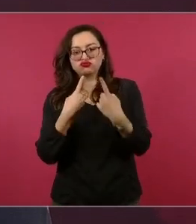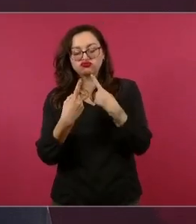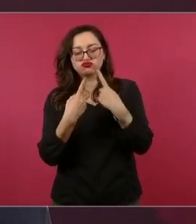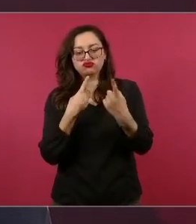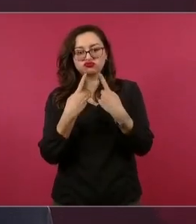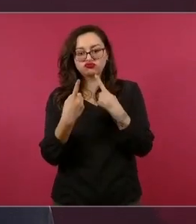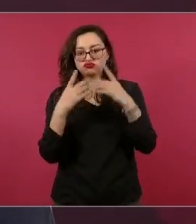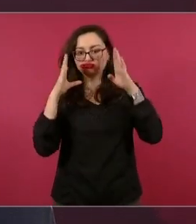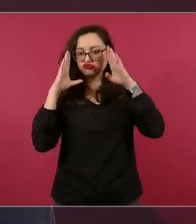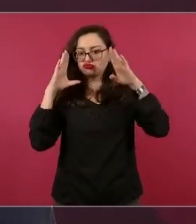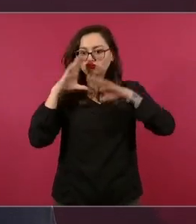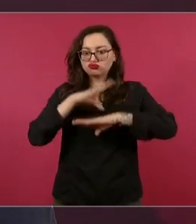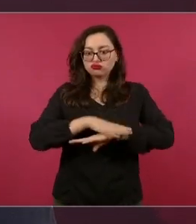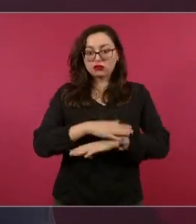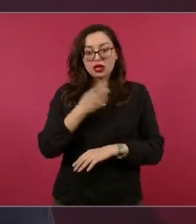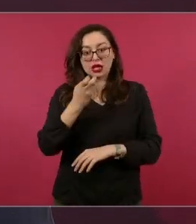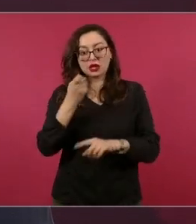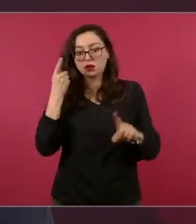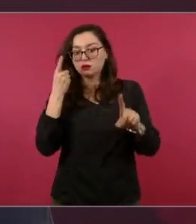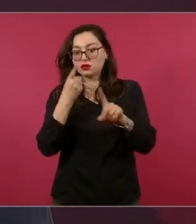el diálogo, la reconciliación.